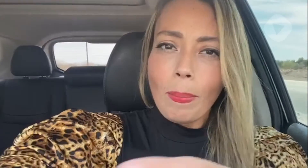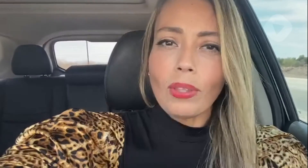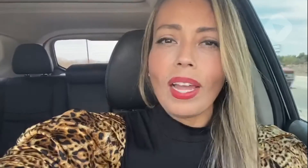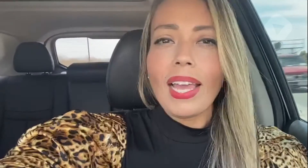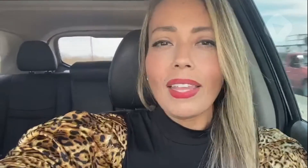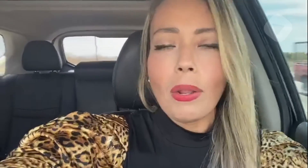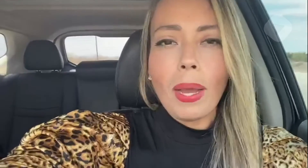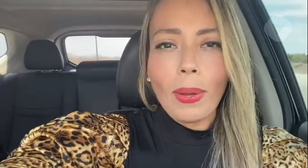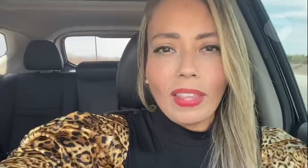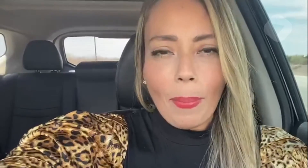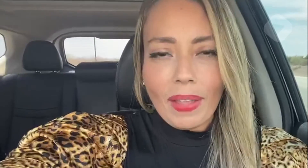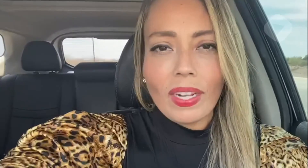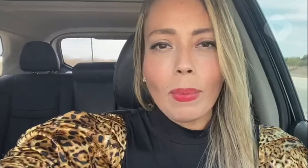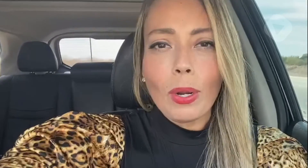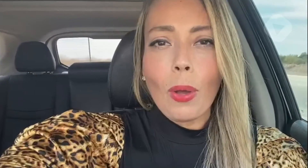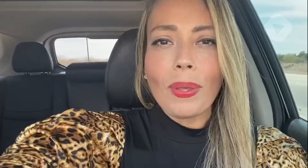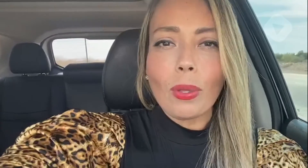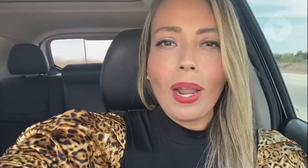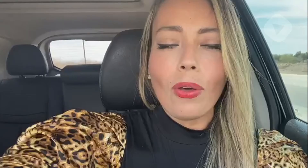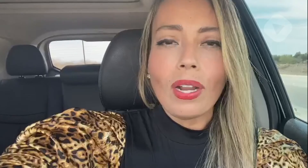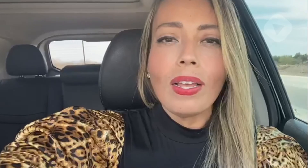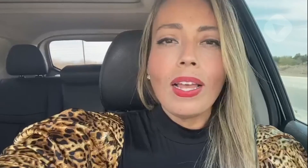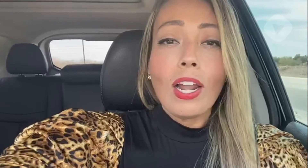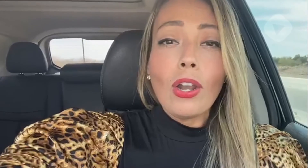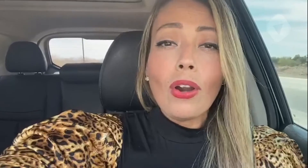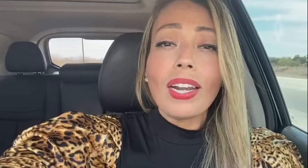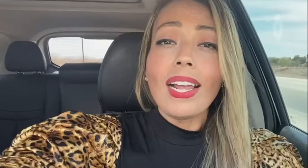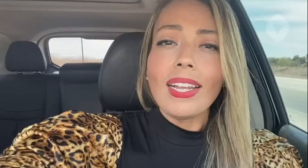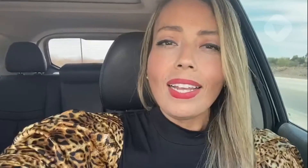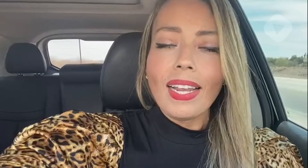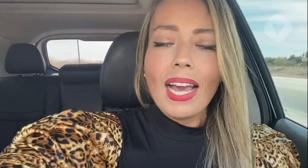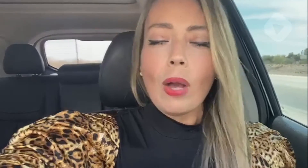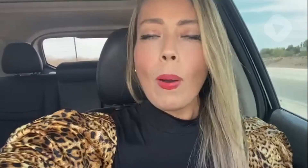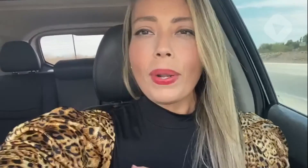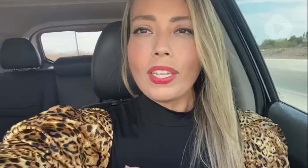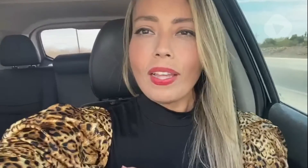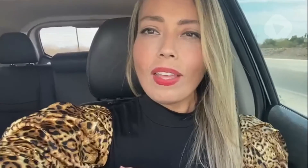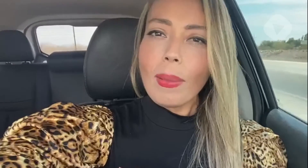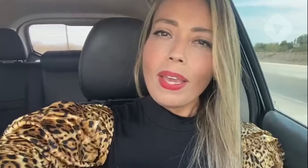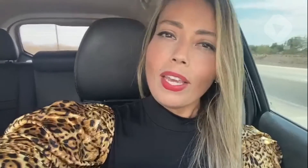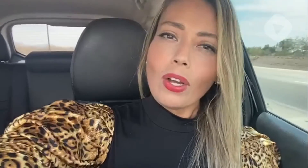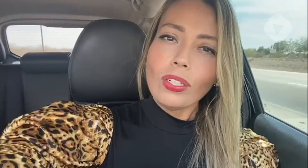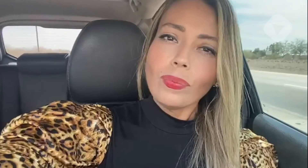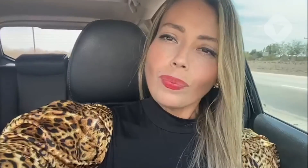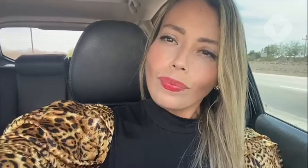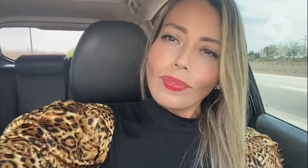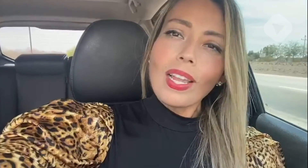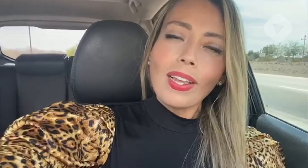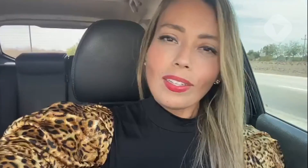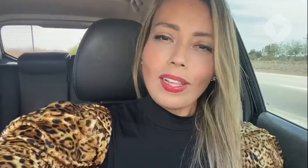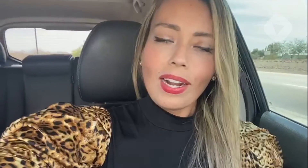¿usted votaría de nueva cuenta por Andrés Manuel López Obrador? ¿Lo reelegiría como presidente de México?